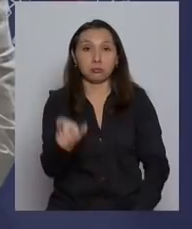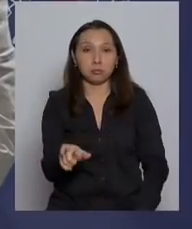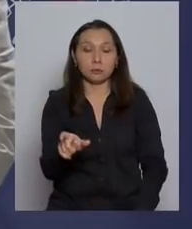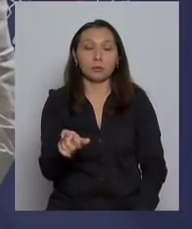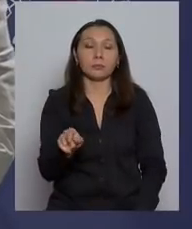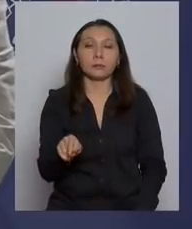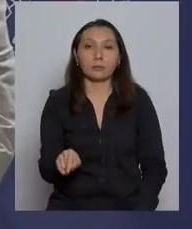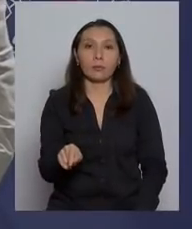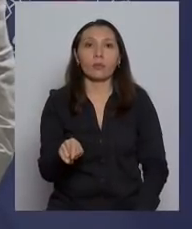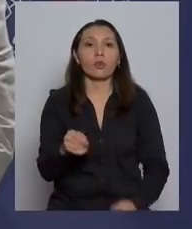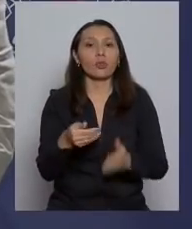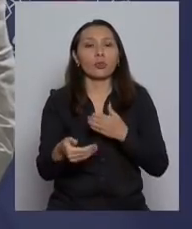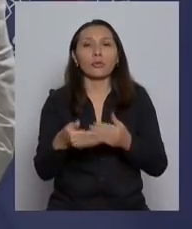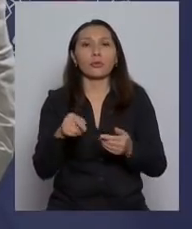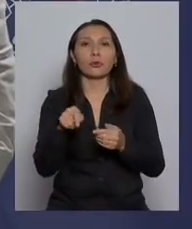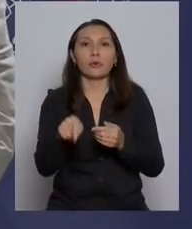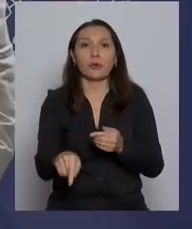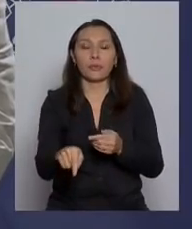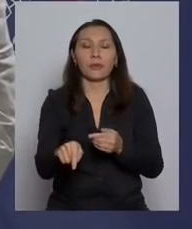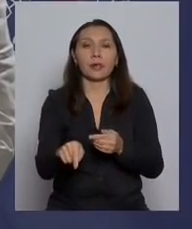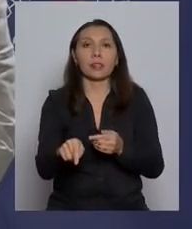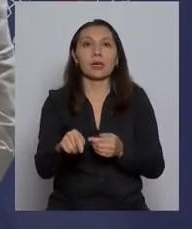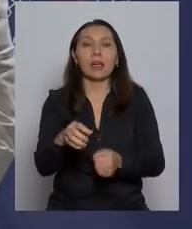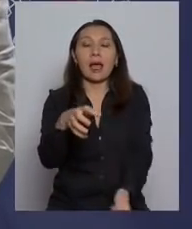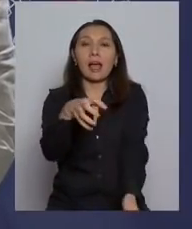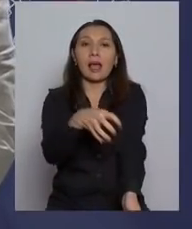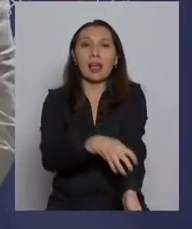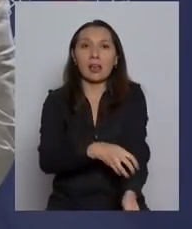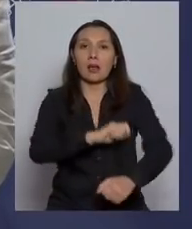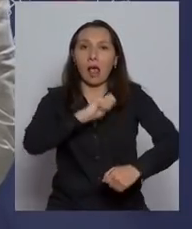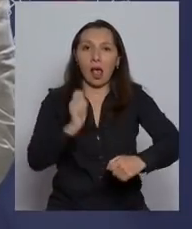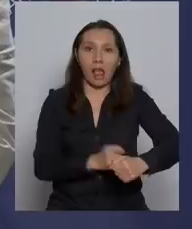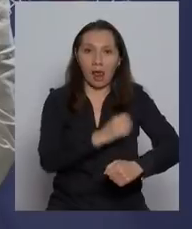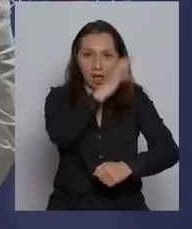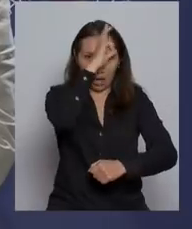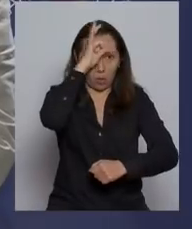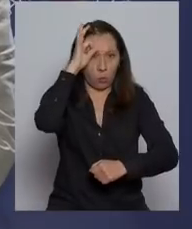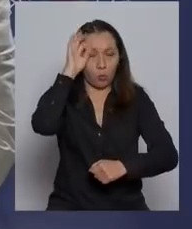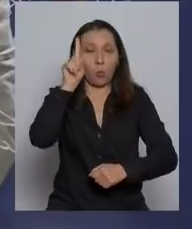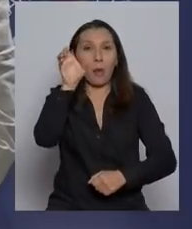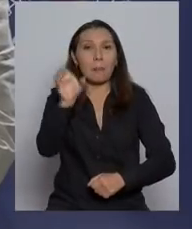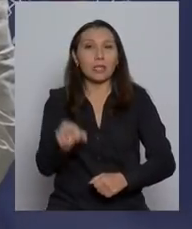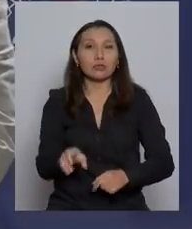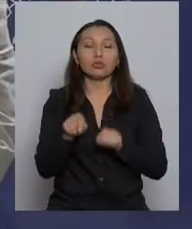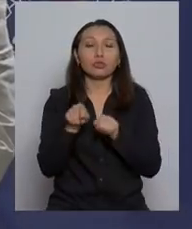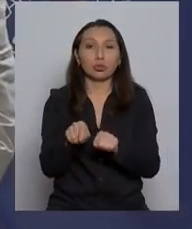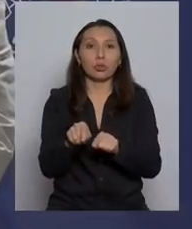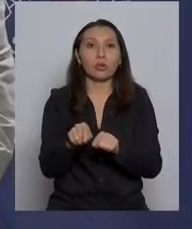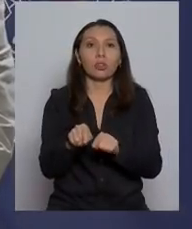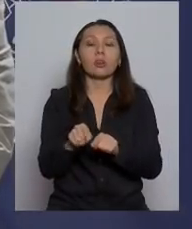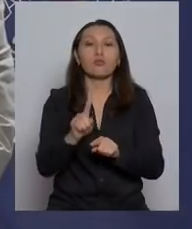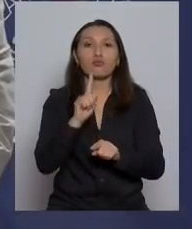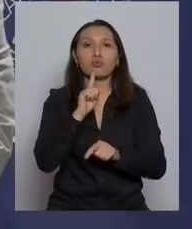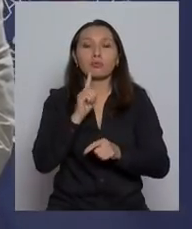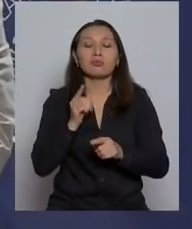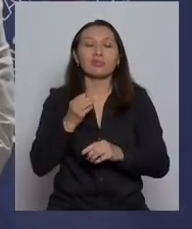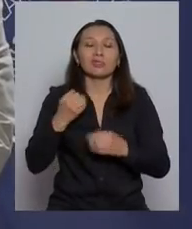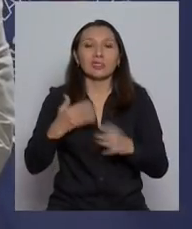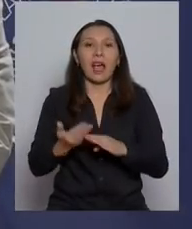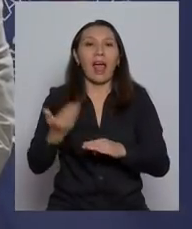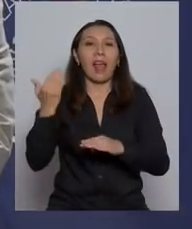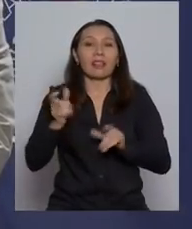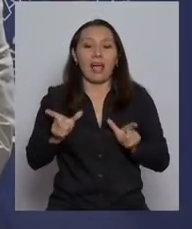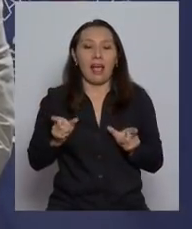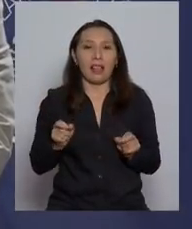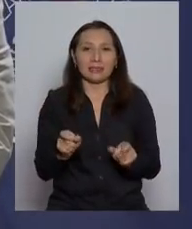persona. Esto corresponde a la región de la Araucanía, que es una persona que era portadora de un cáncer, que